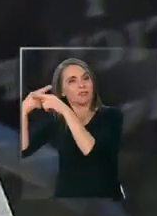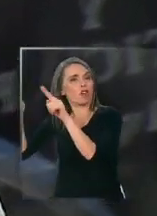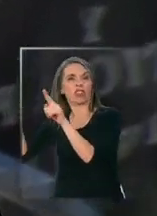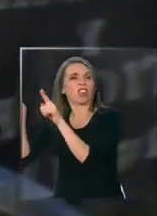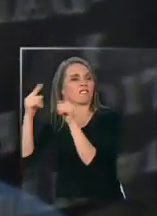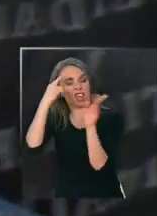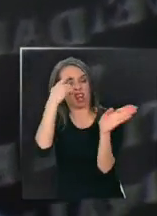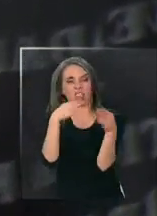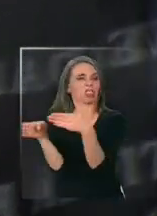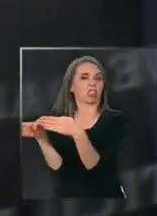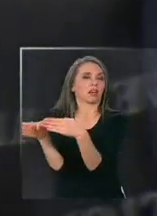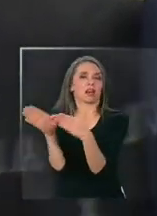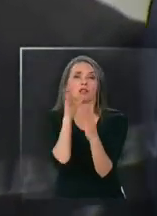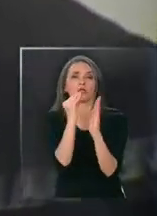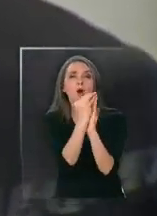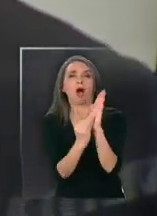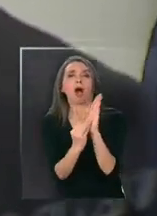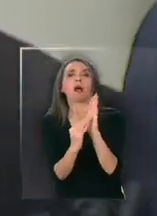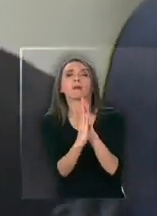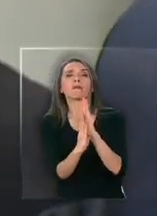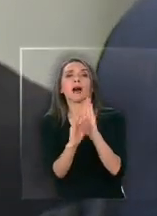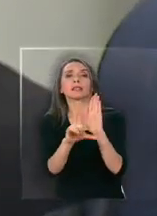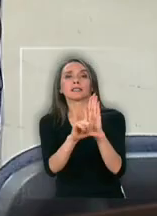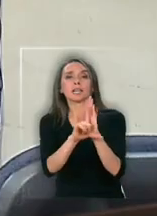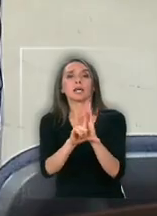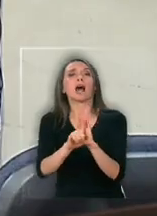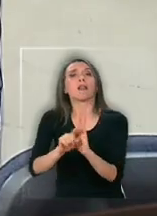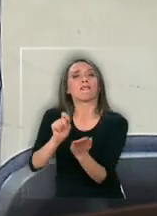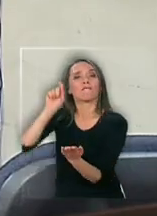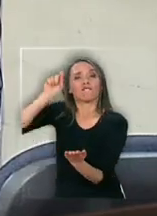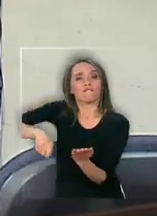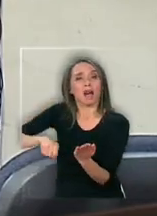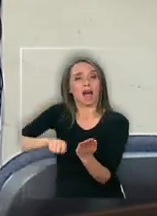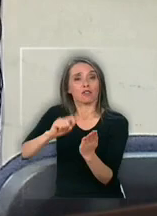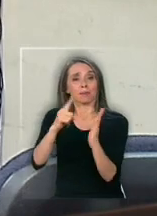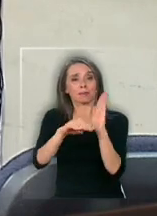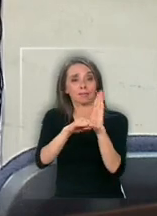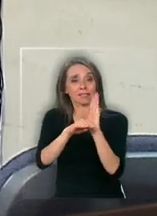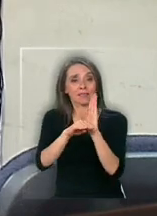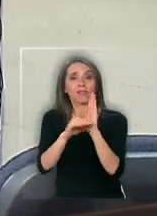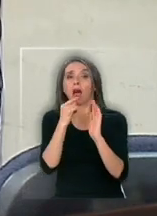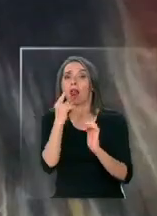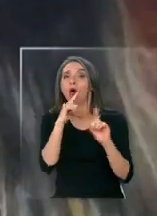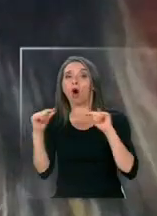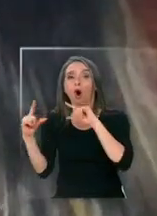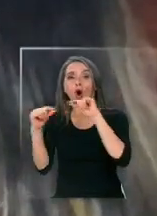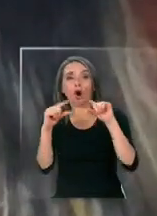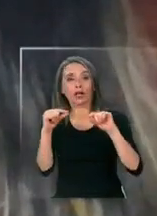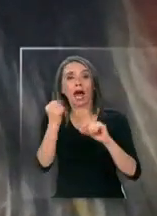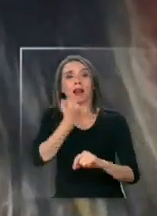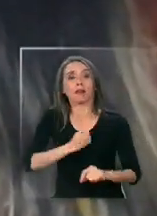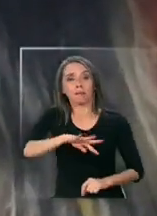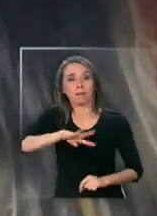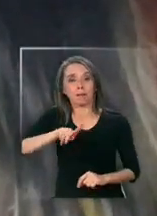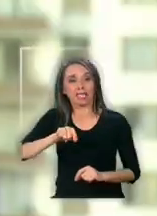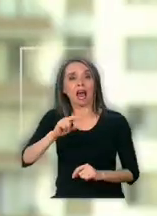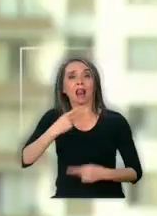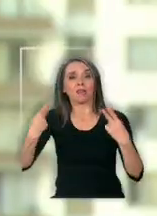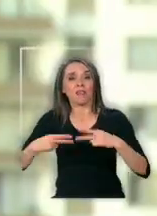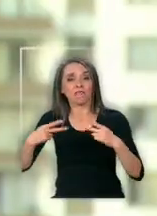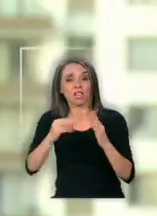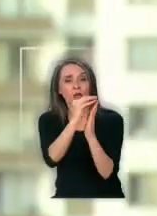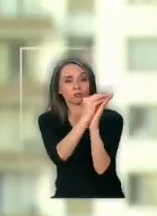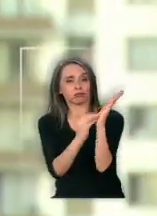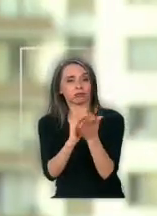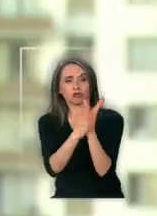tiene sustento, toda vez que el contundente fallo del Tribunal Oral de la Penal de Viña del Mar establece clara y precisamente todas estas